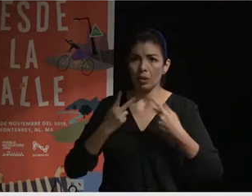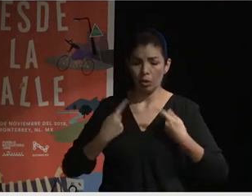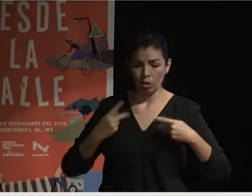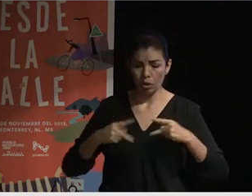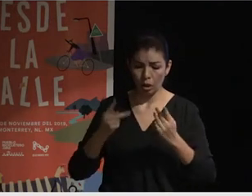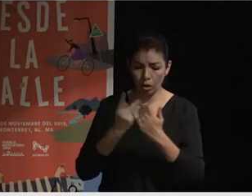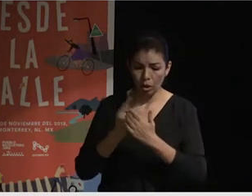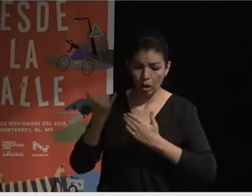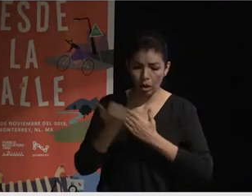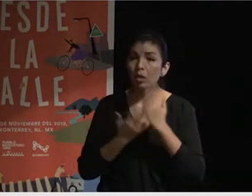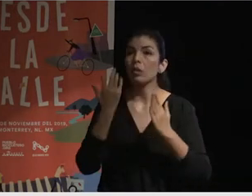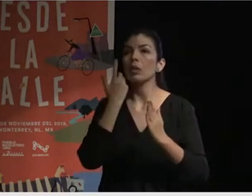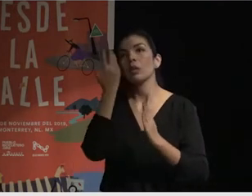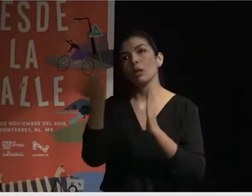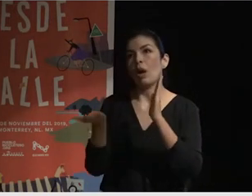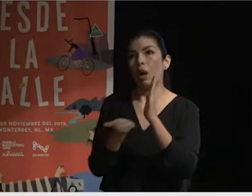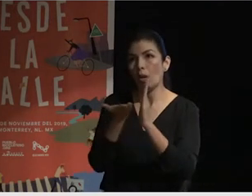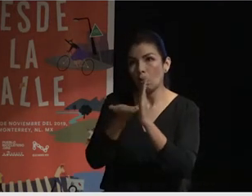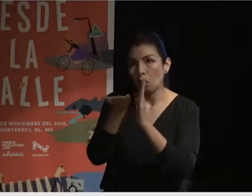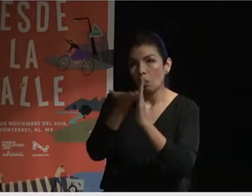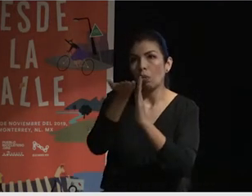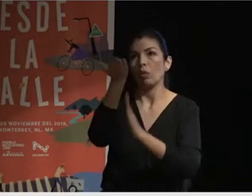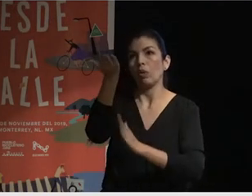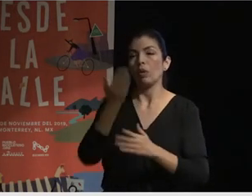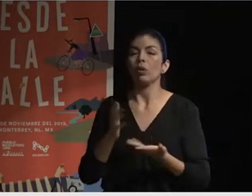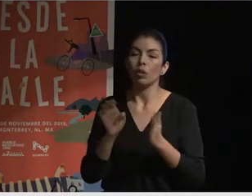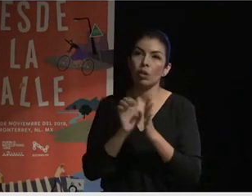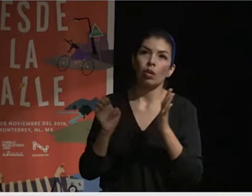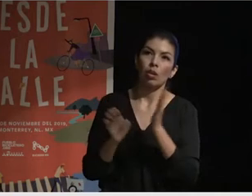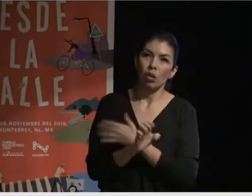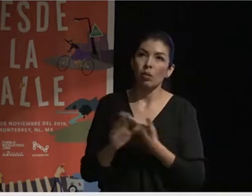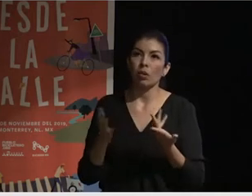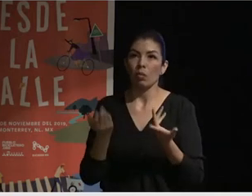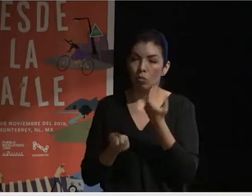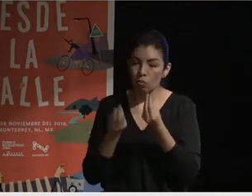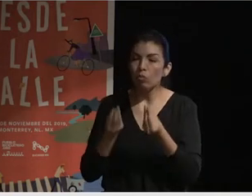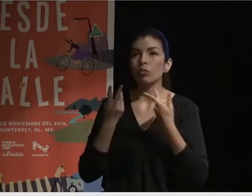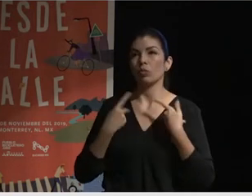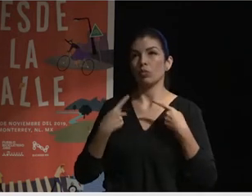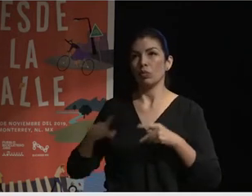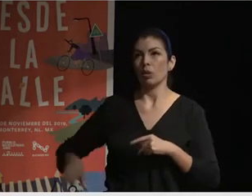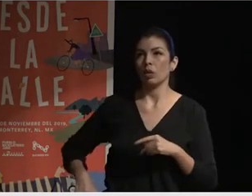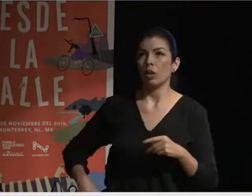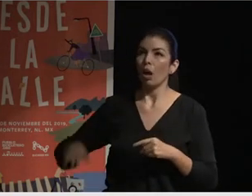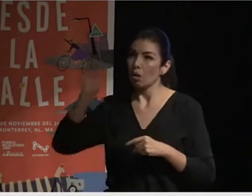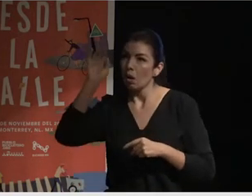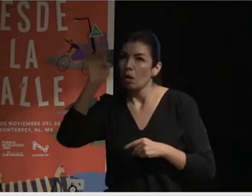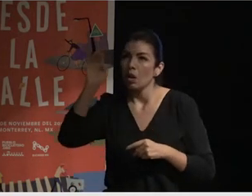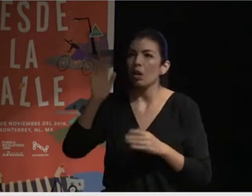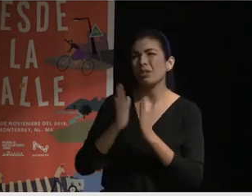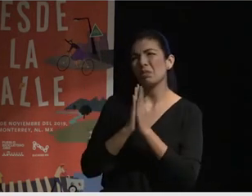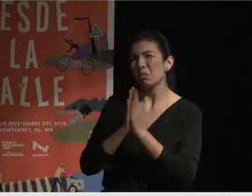no queremos estatizar los medios de producción, sí somos de izquierda, pero solo denos chance, denos un programa, no queremos casitas Geo,